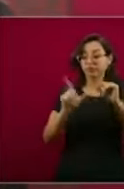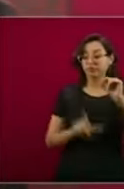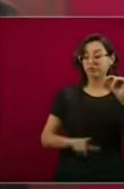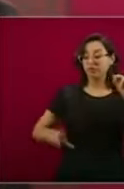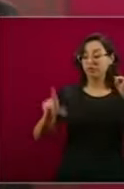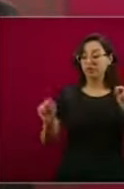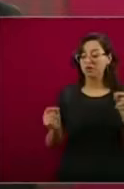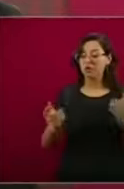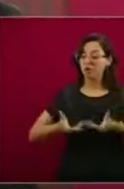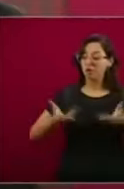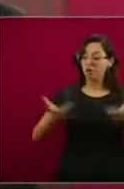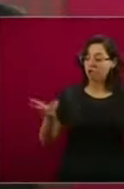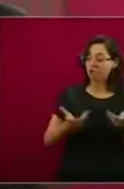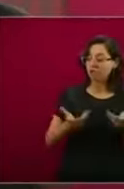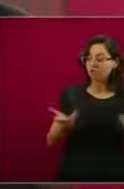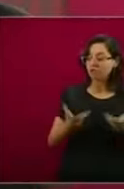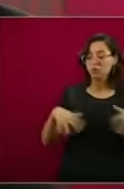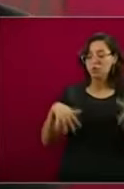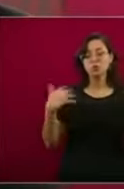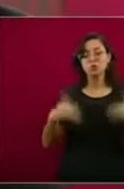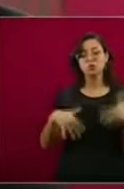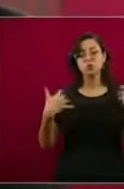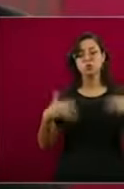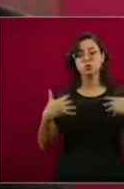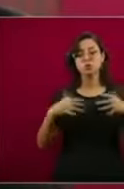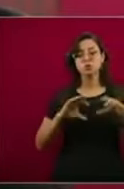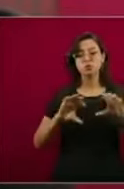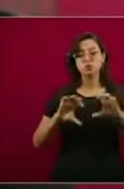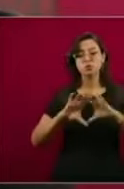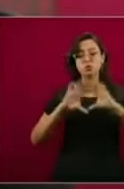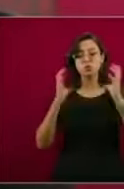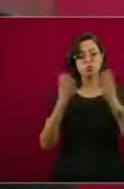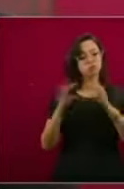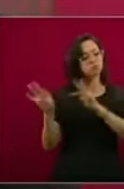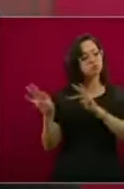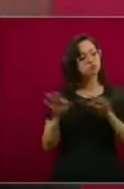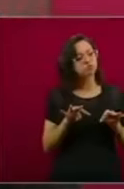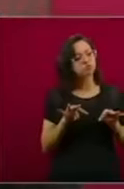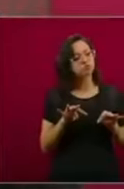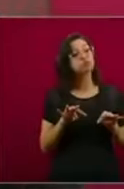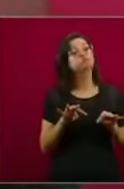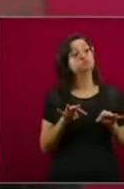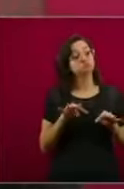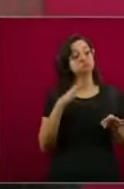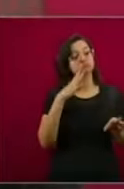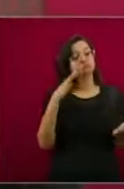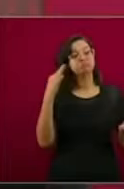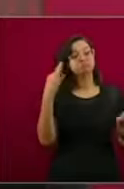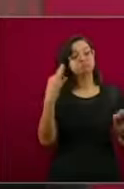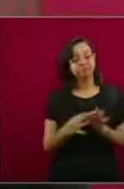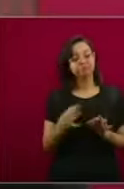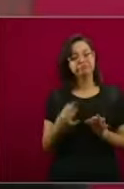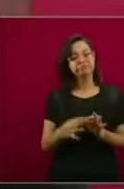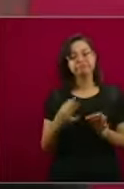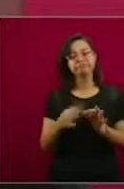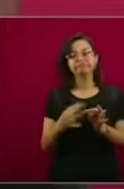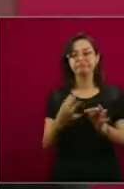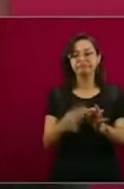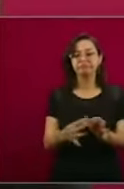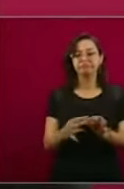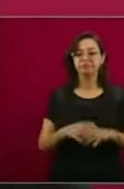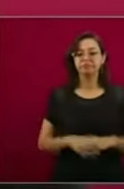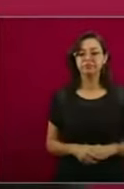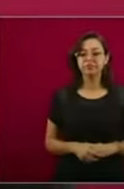es mucho pueblo el mexicano para poder enfrentar esta pandemia y todas las calamidades. El presidente